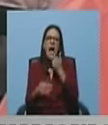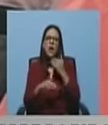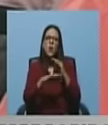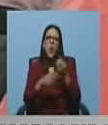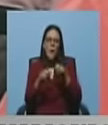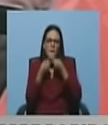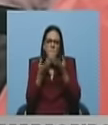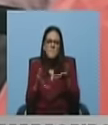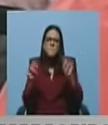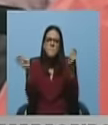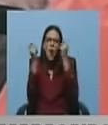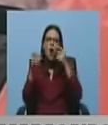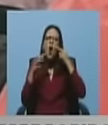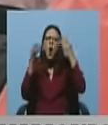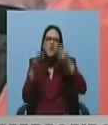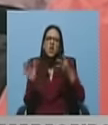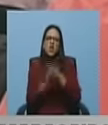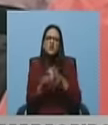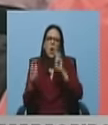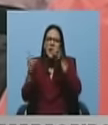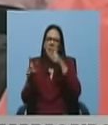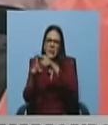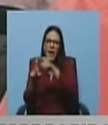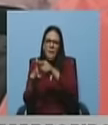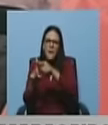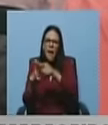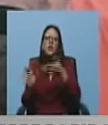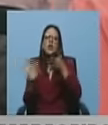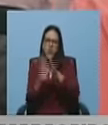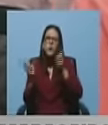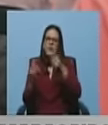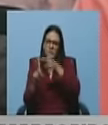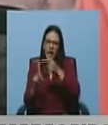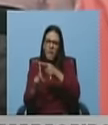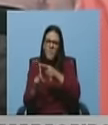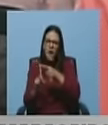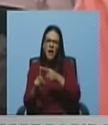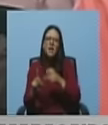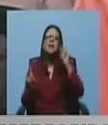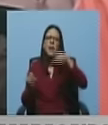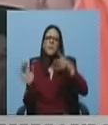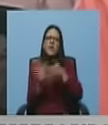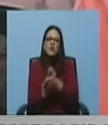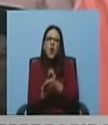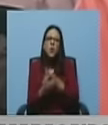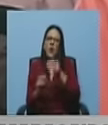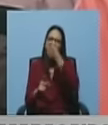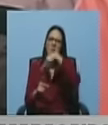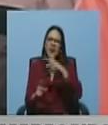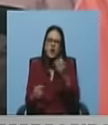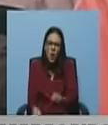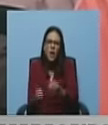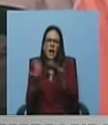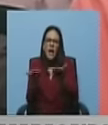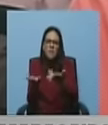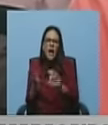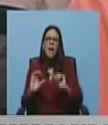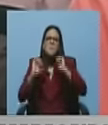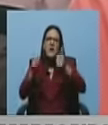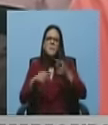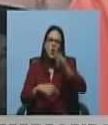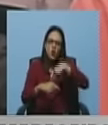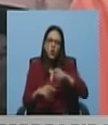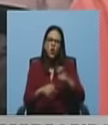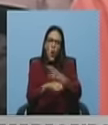pronunciamiento oficial sobre este caso en específico? Sobre todo sobre esta cruzada que ha emprendido el Estado